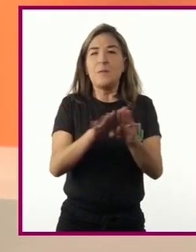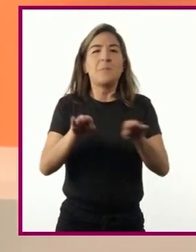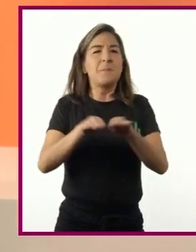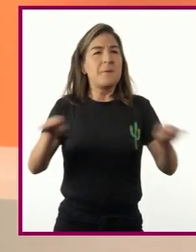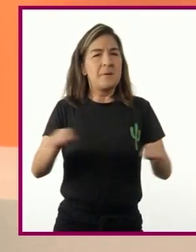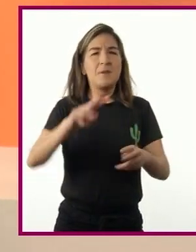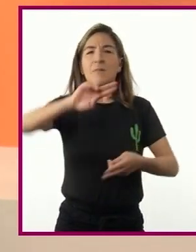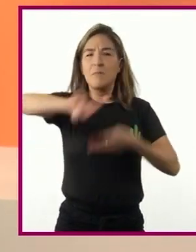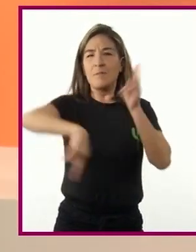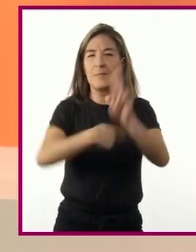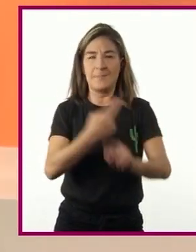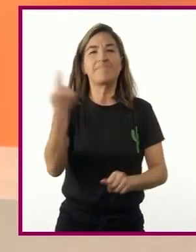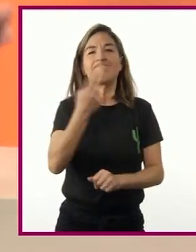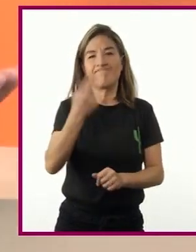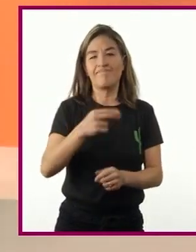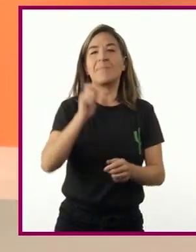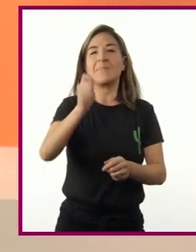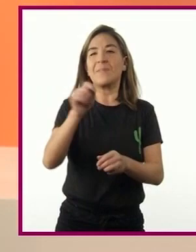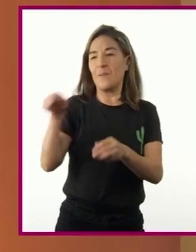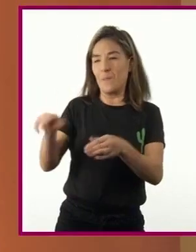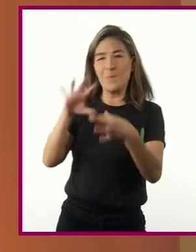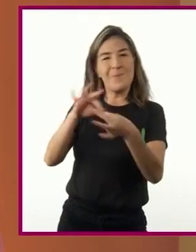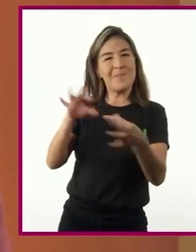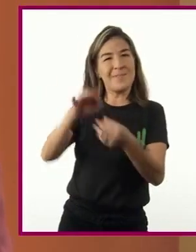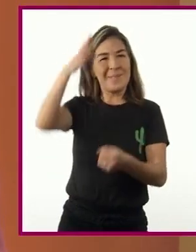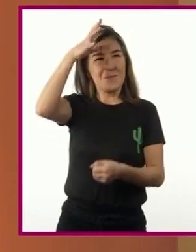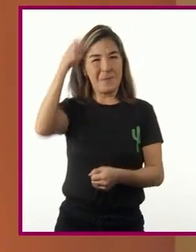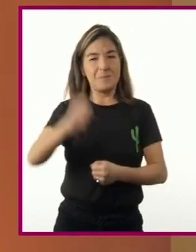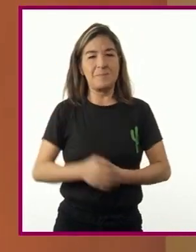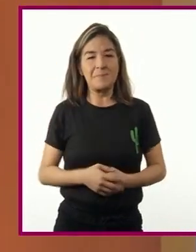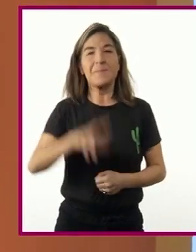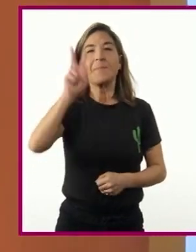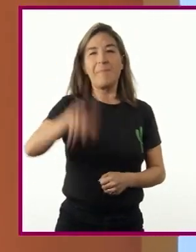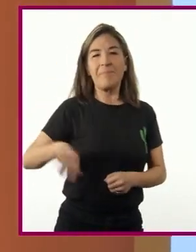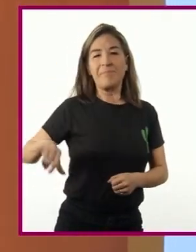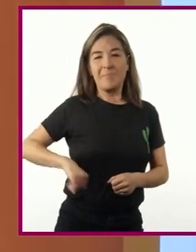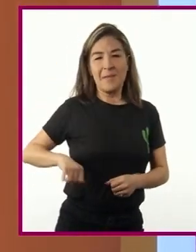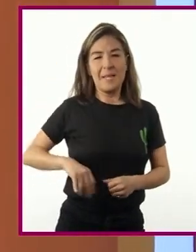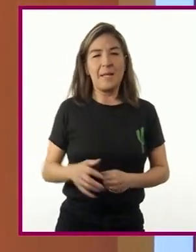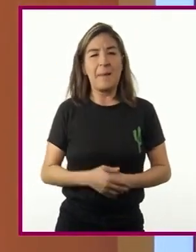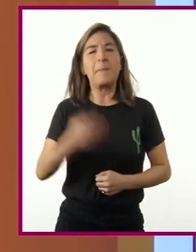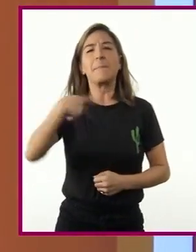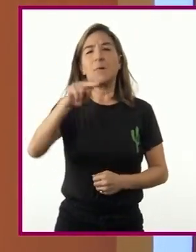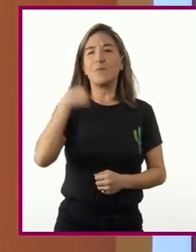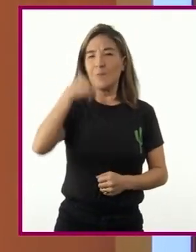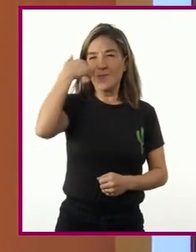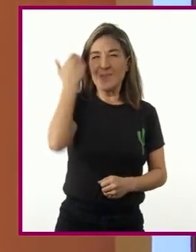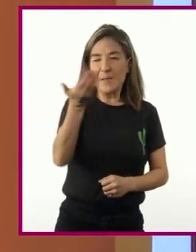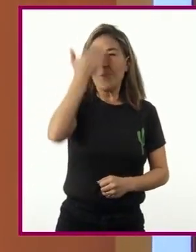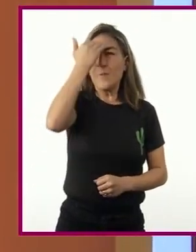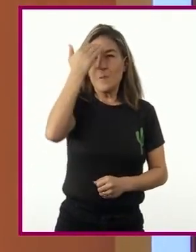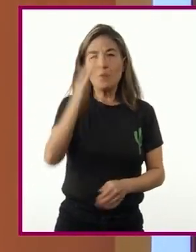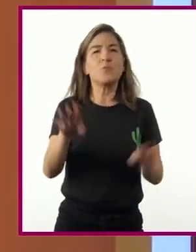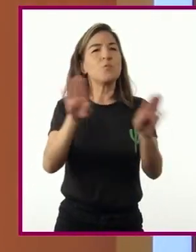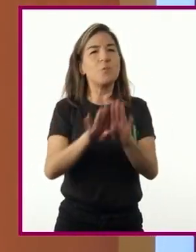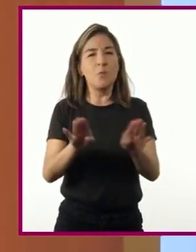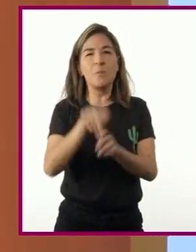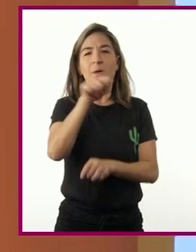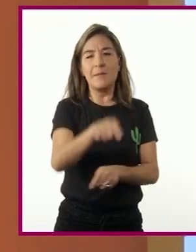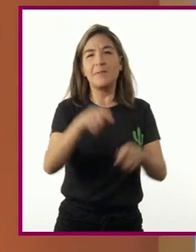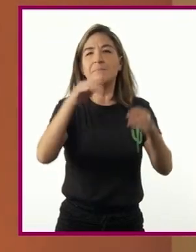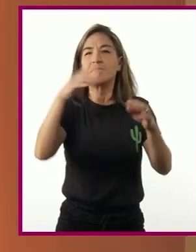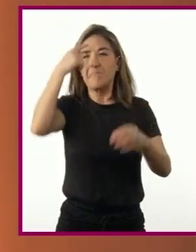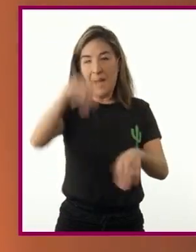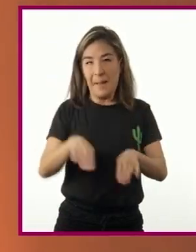son necesarios los conceptos que mencionas. ¡Qué interesante! Pero me gustaría conocer cómo es que trataron de